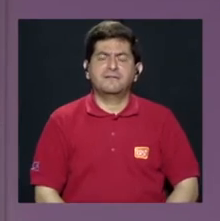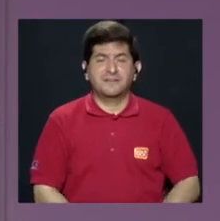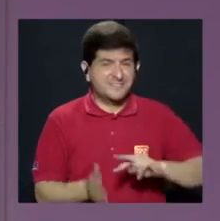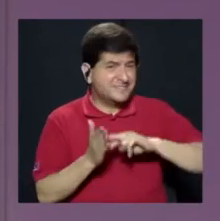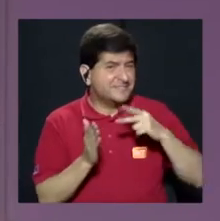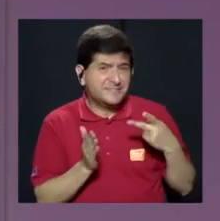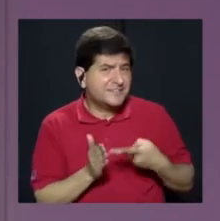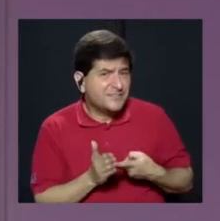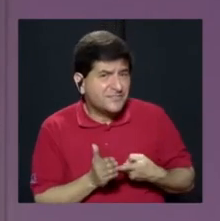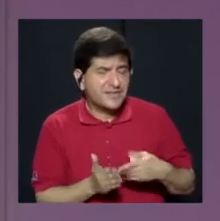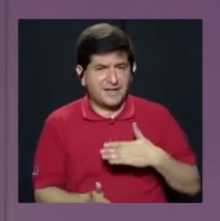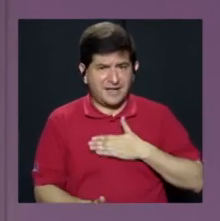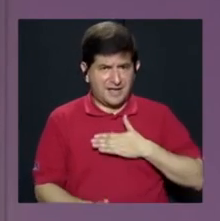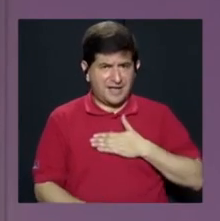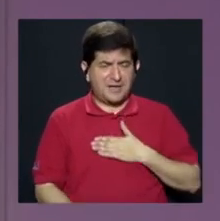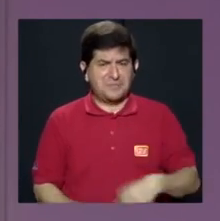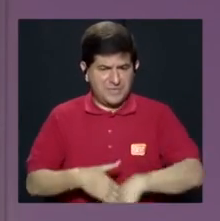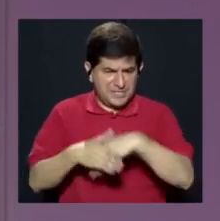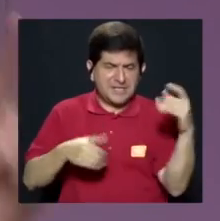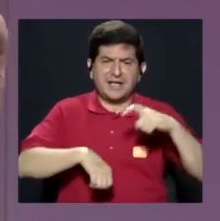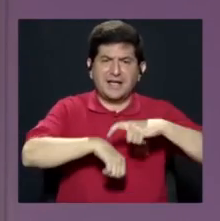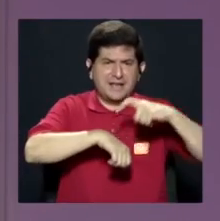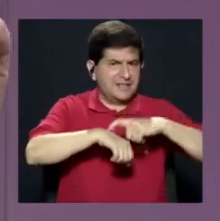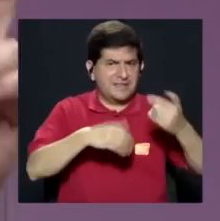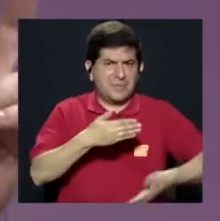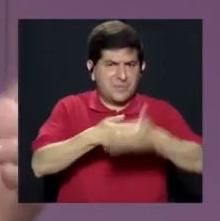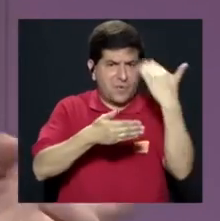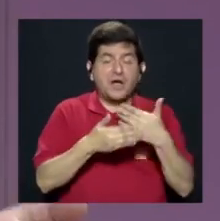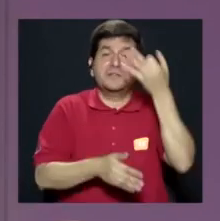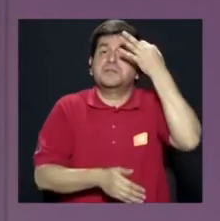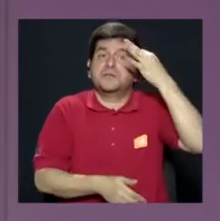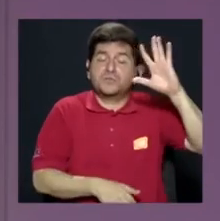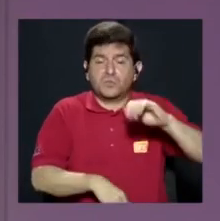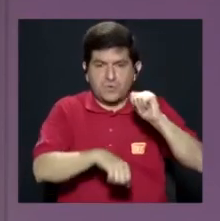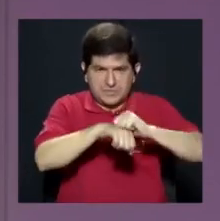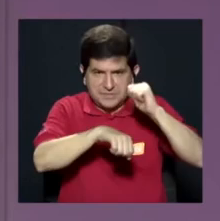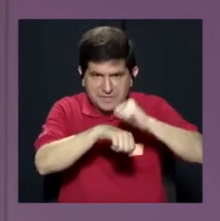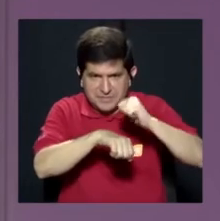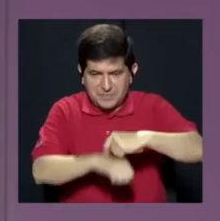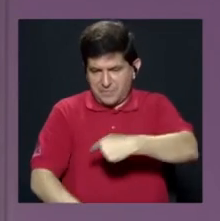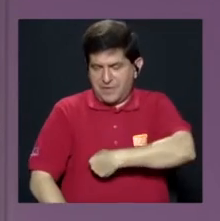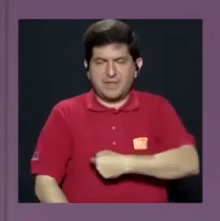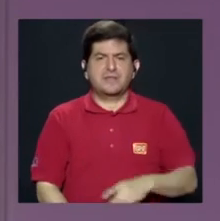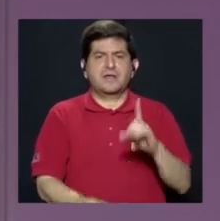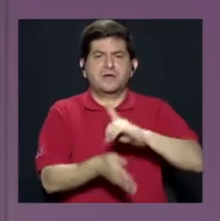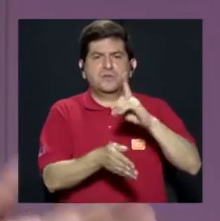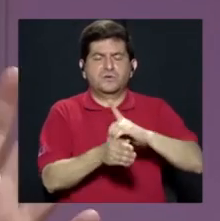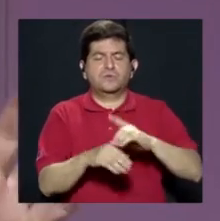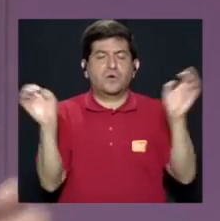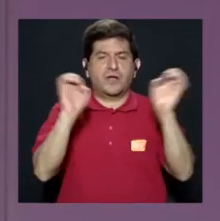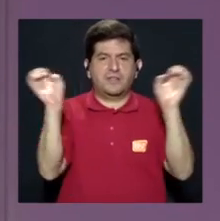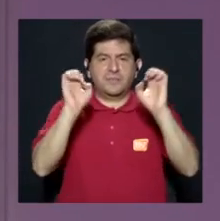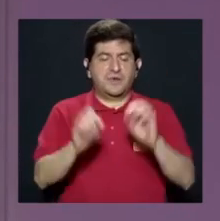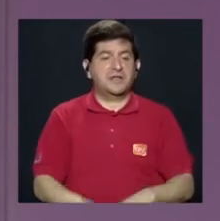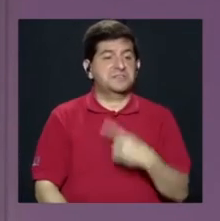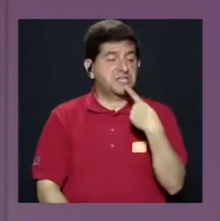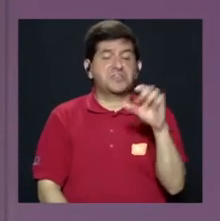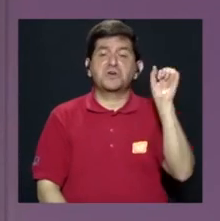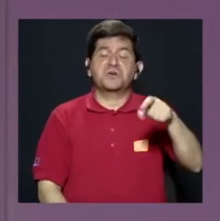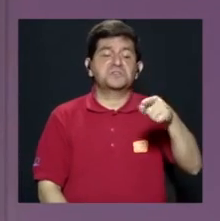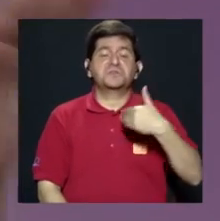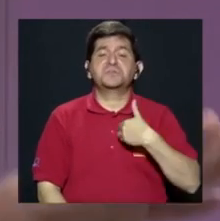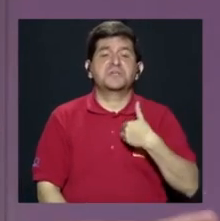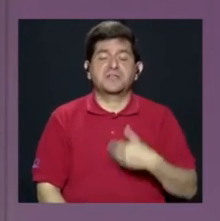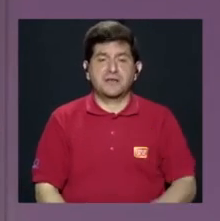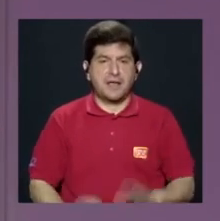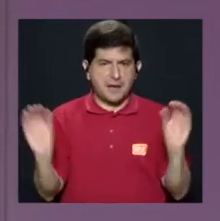quiere decir que me sacaron a mi bebé antes de tiempo por unas supuestas piedras en la vesícula que la doctora que me violentó en emergencias dio por un hecho que yo tenía